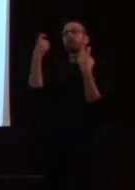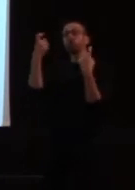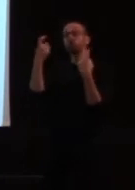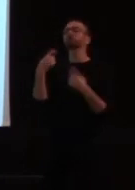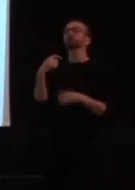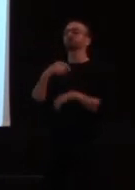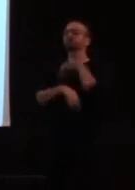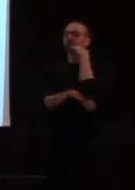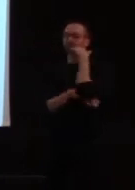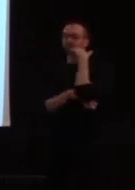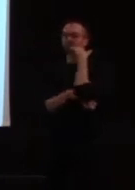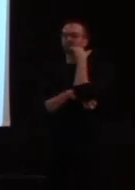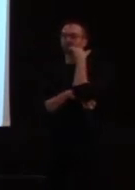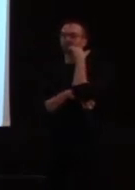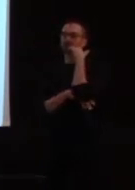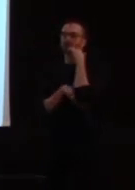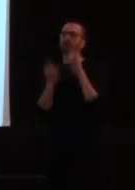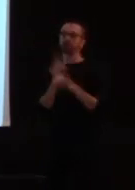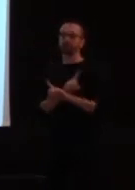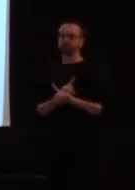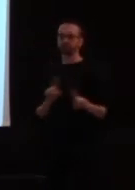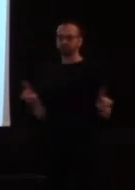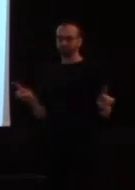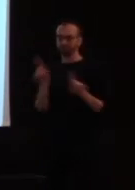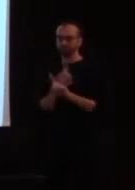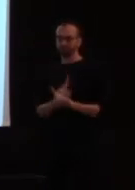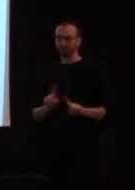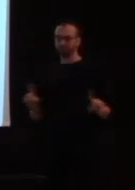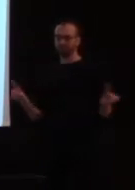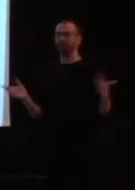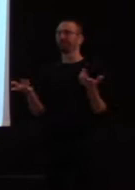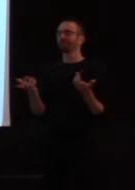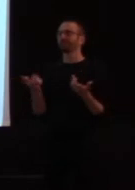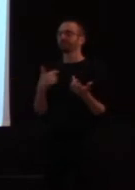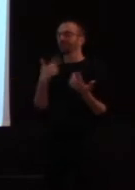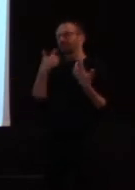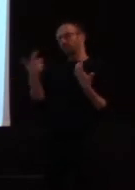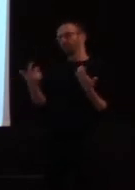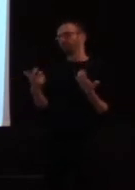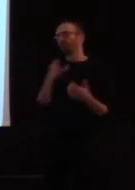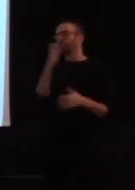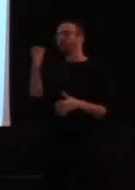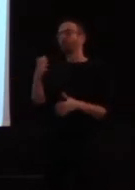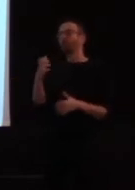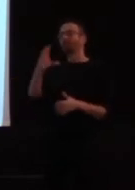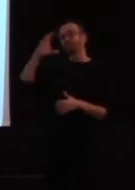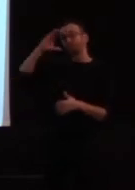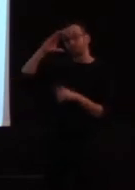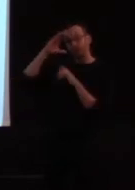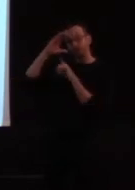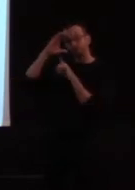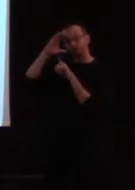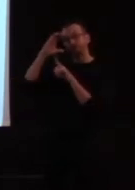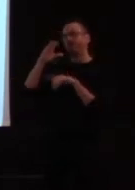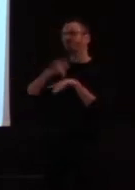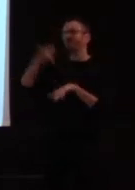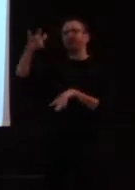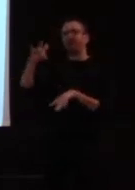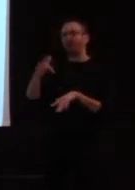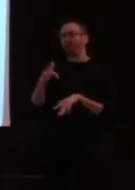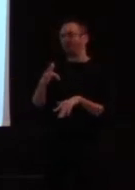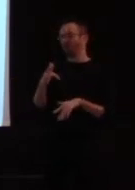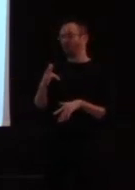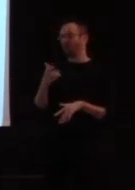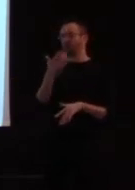están disimulando, entonces es completamente nuestro. Y nosotros sabemos que la escucha es muy frágil y muchas veces los alumnos con los años,